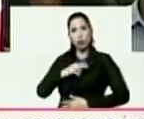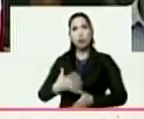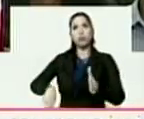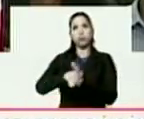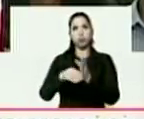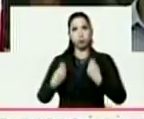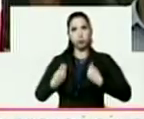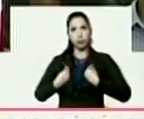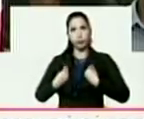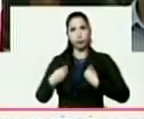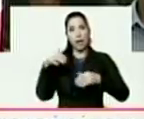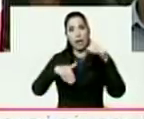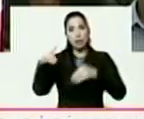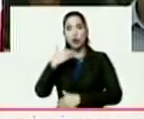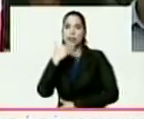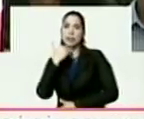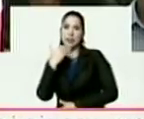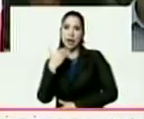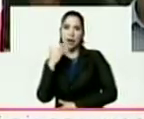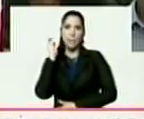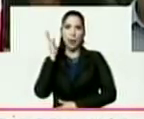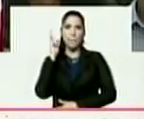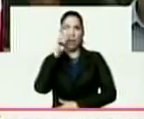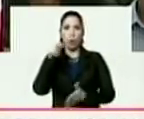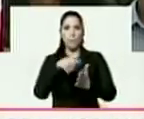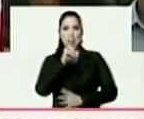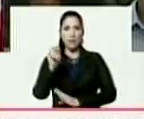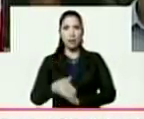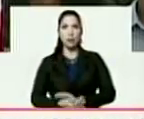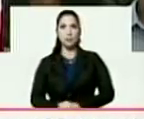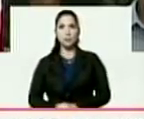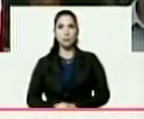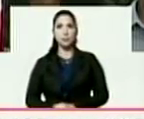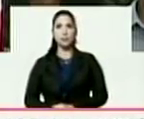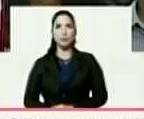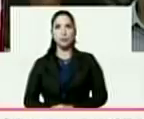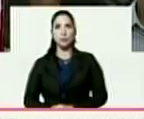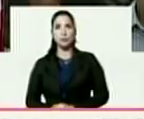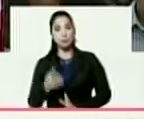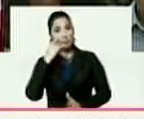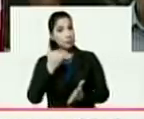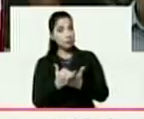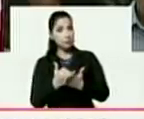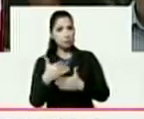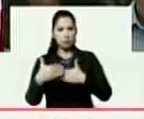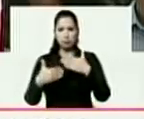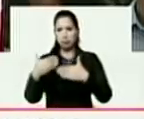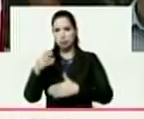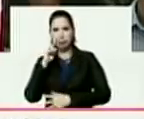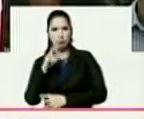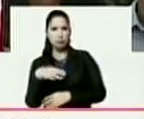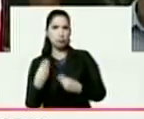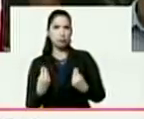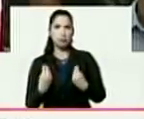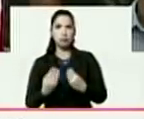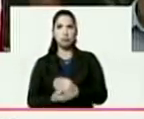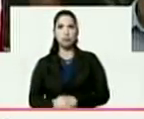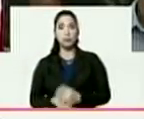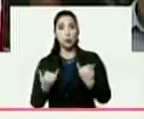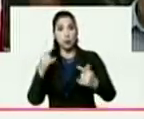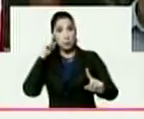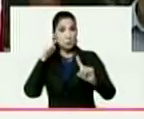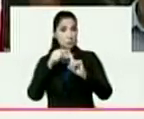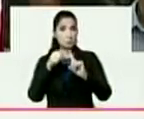que vienen las elecciones parlamentarias de este 2020 qué tal cómo van las cosas a estas alturas